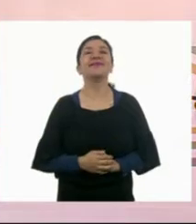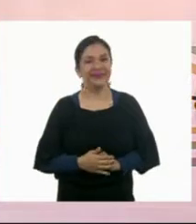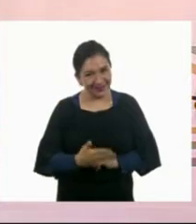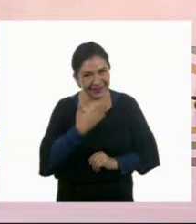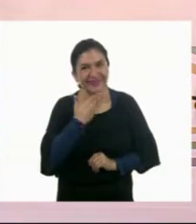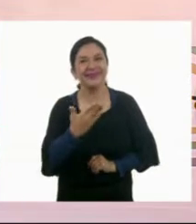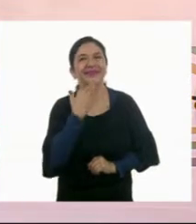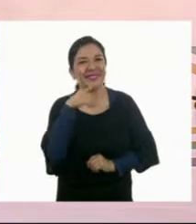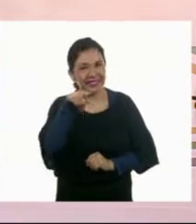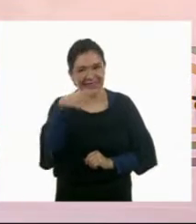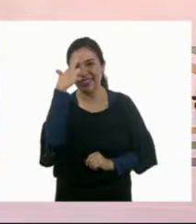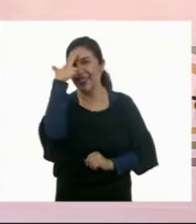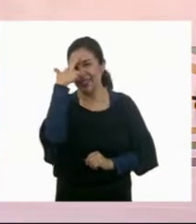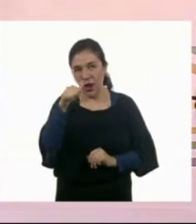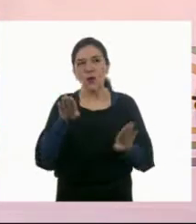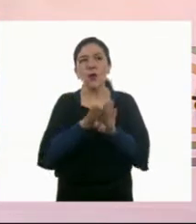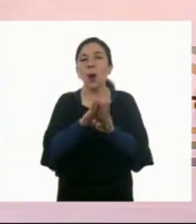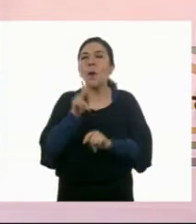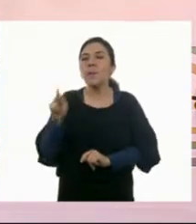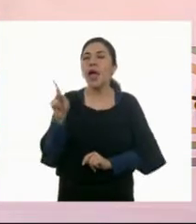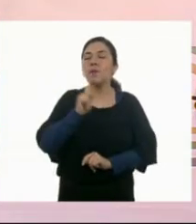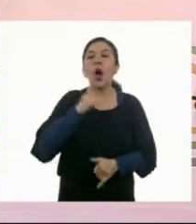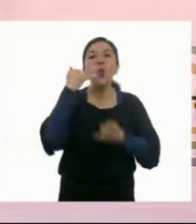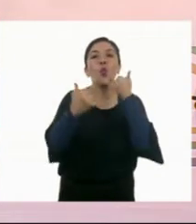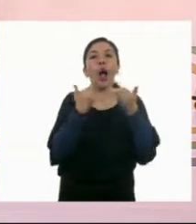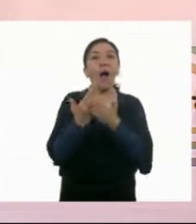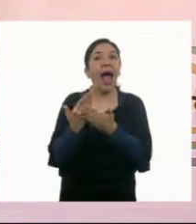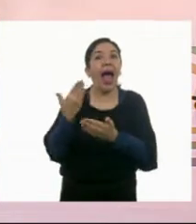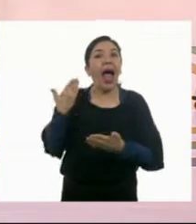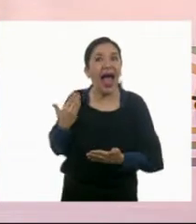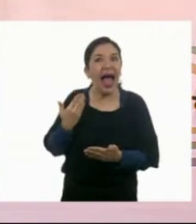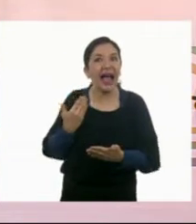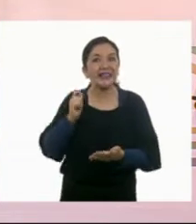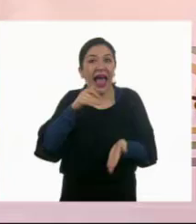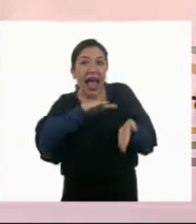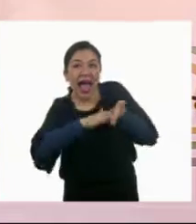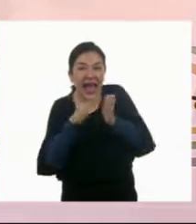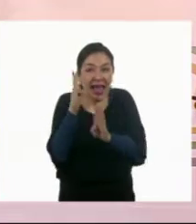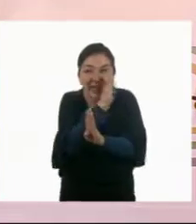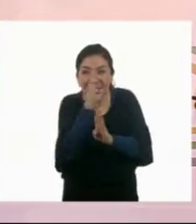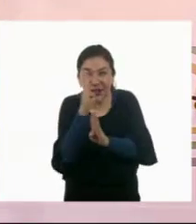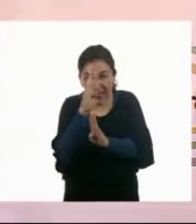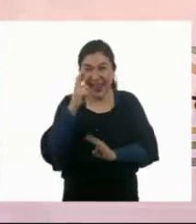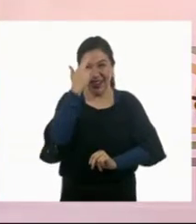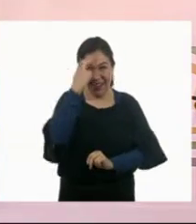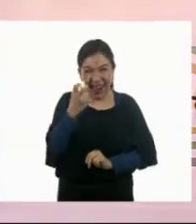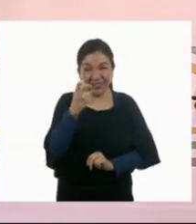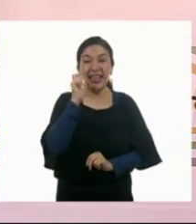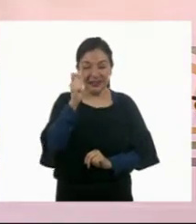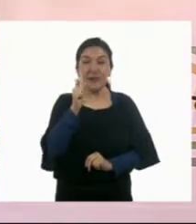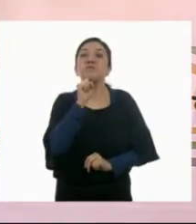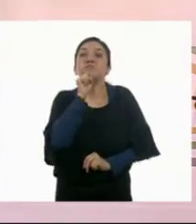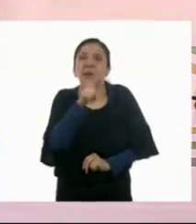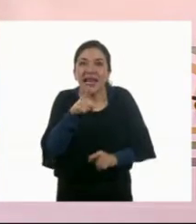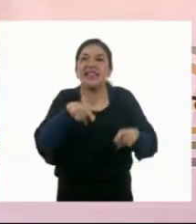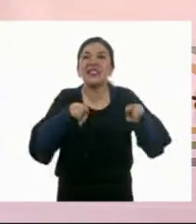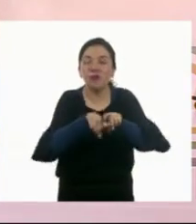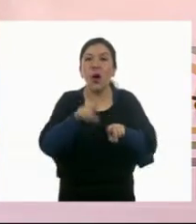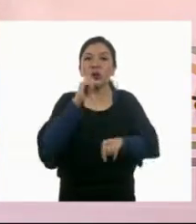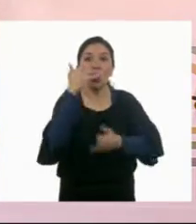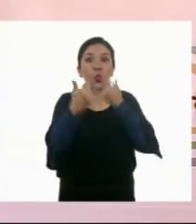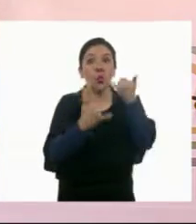Muy bien. Como el juego de la clase pasada, las escondidas, ¿te acuerdas? ¡Exacto! Estábamos haciendo un silencio. Justamente cuando estábamos trabajando las